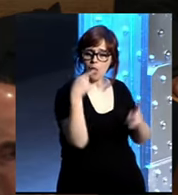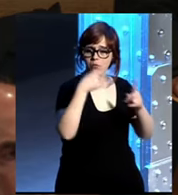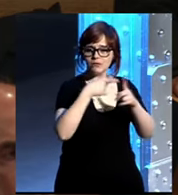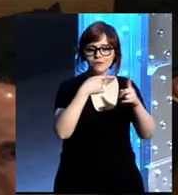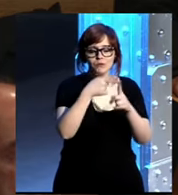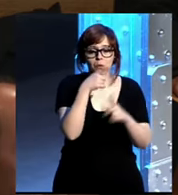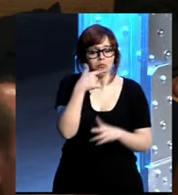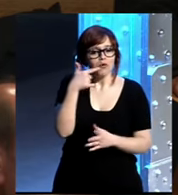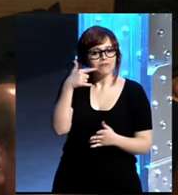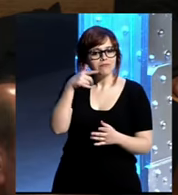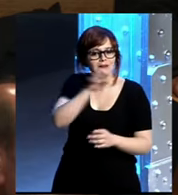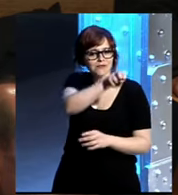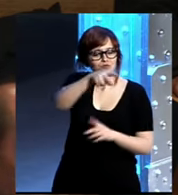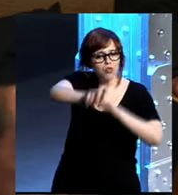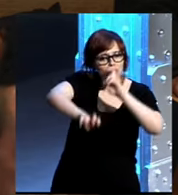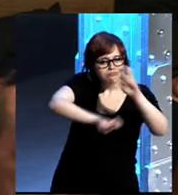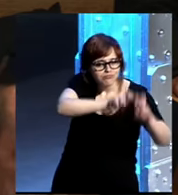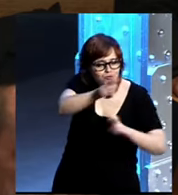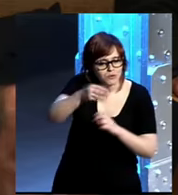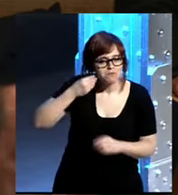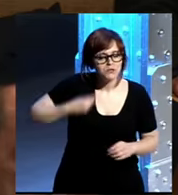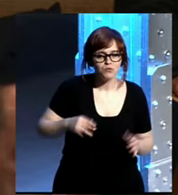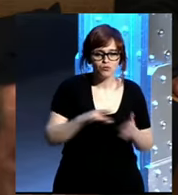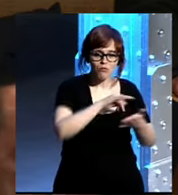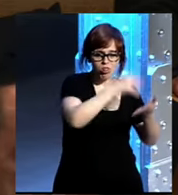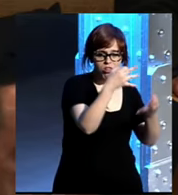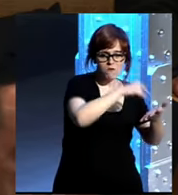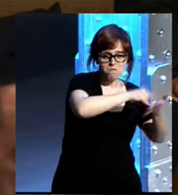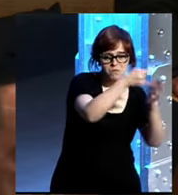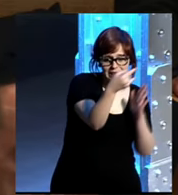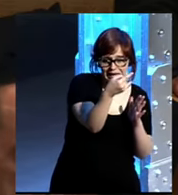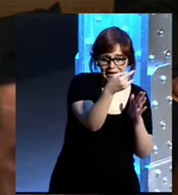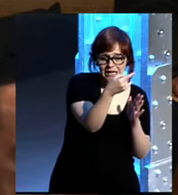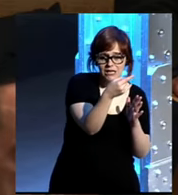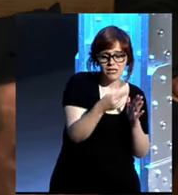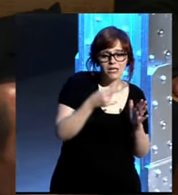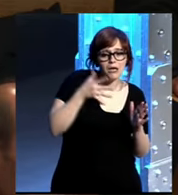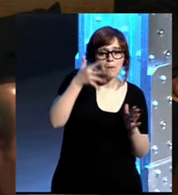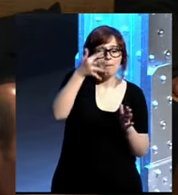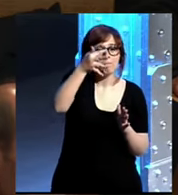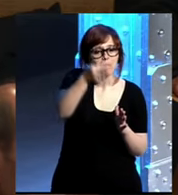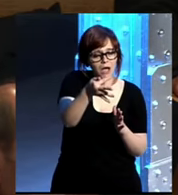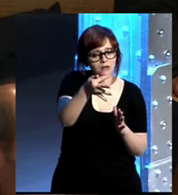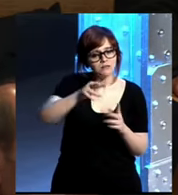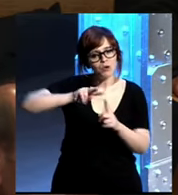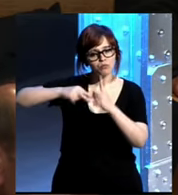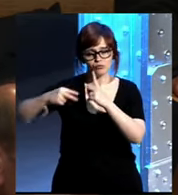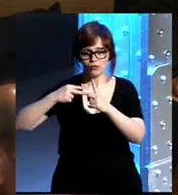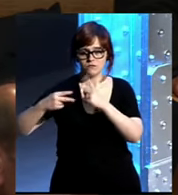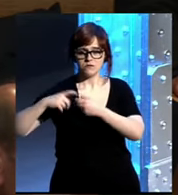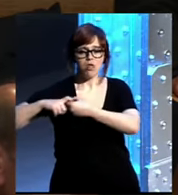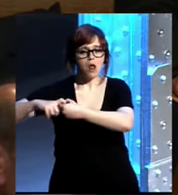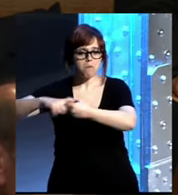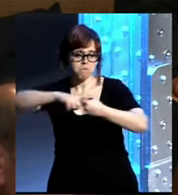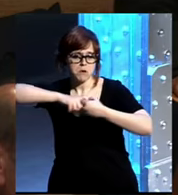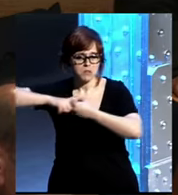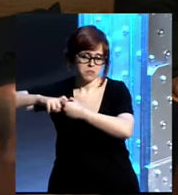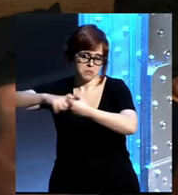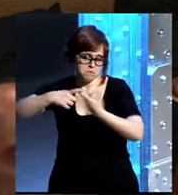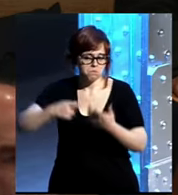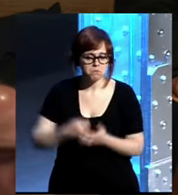sociales deberían incorporar, por un lado, las TIC y por otro lado también la perspectiva de la participación de la empresa,